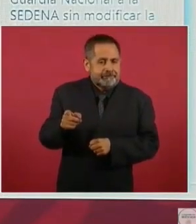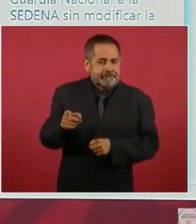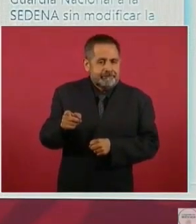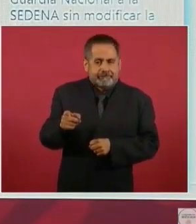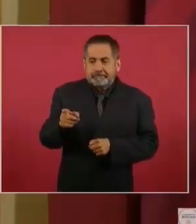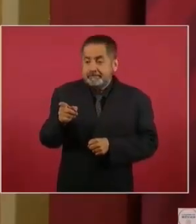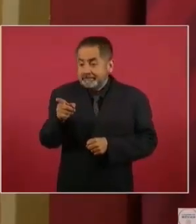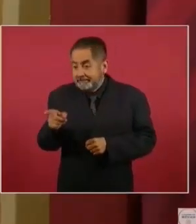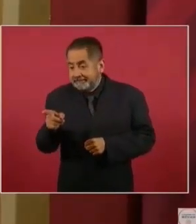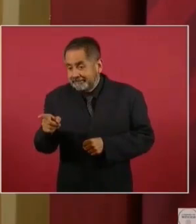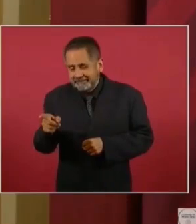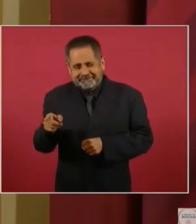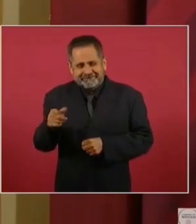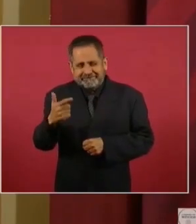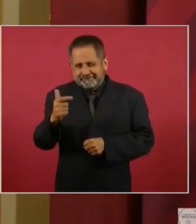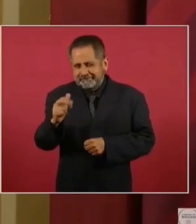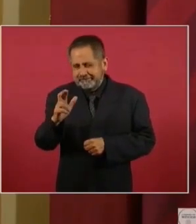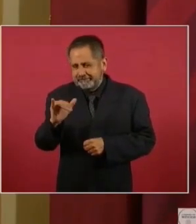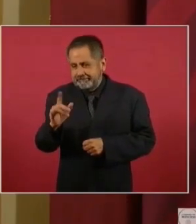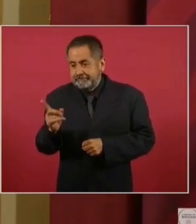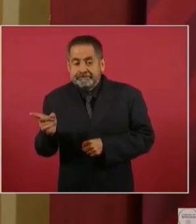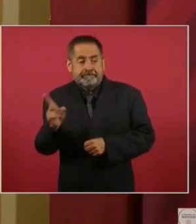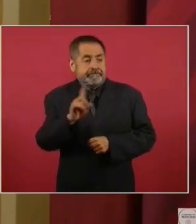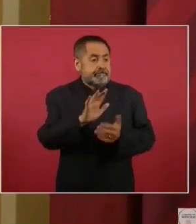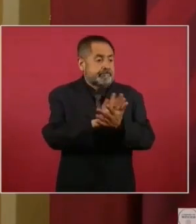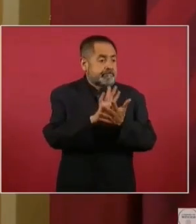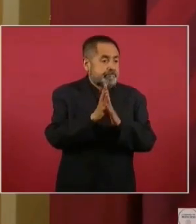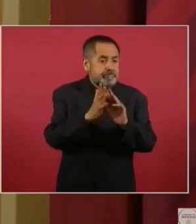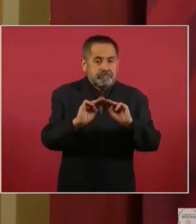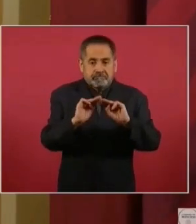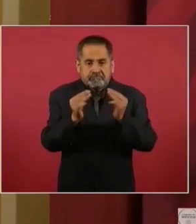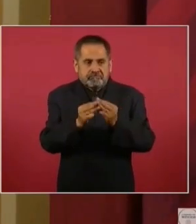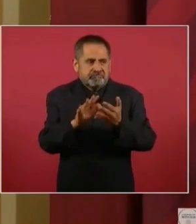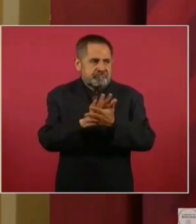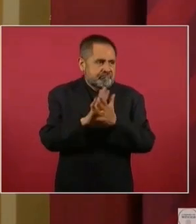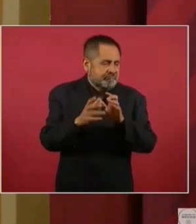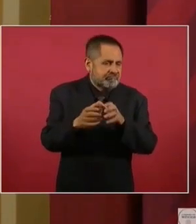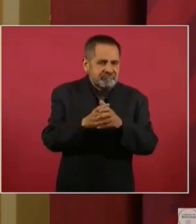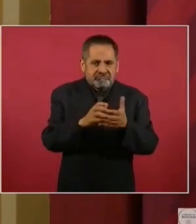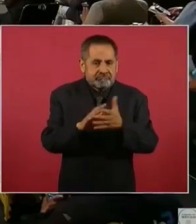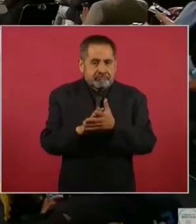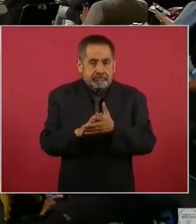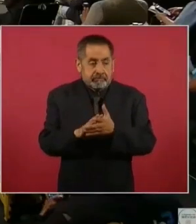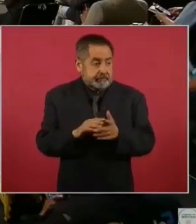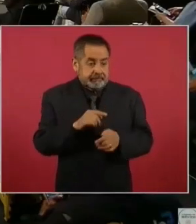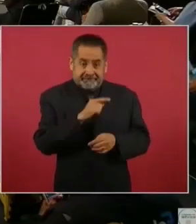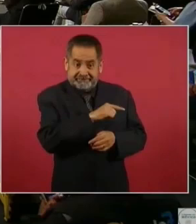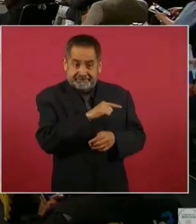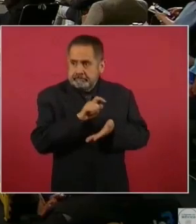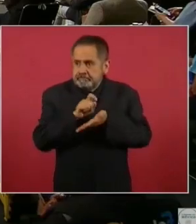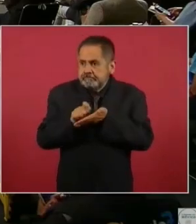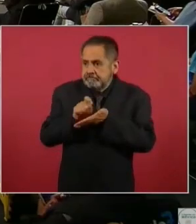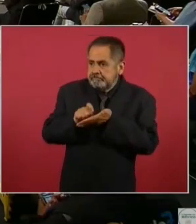estaba vinculado con la delincuencia organizada?